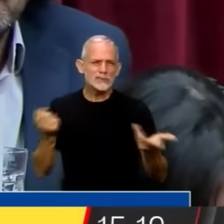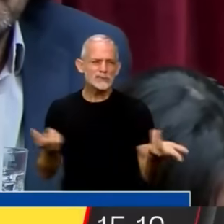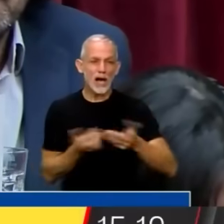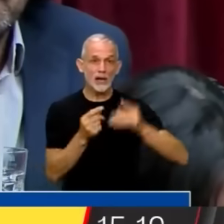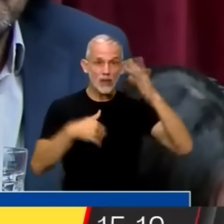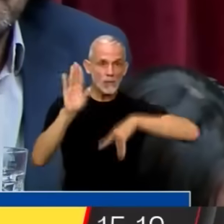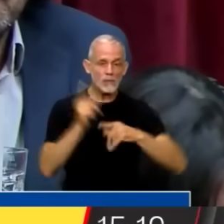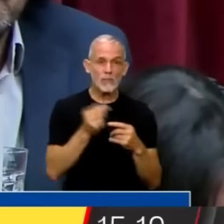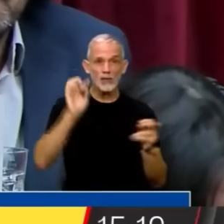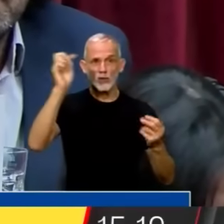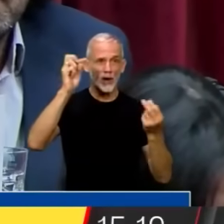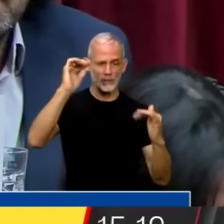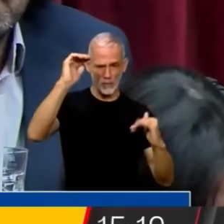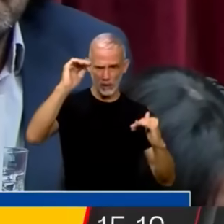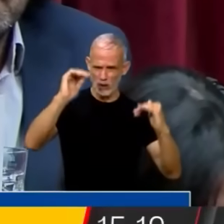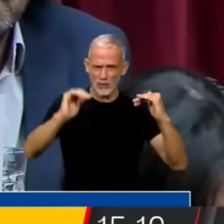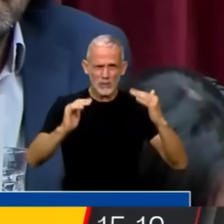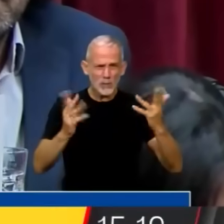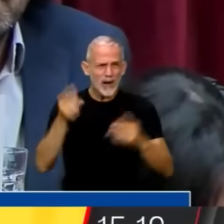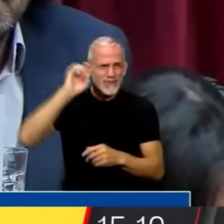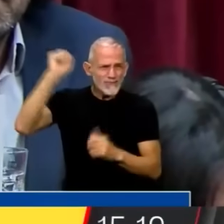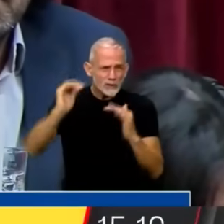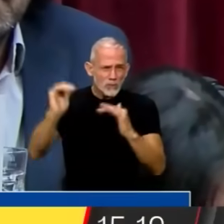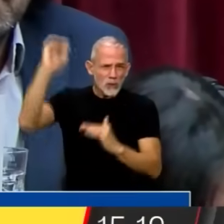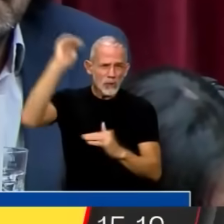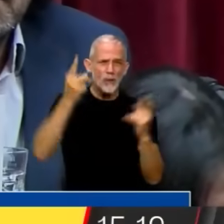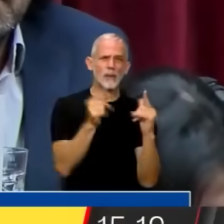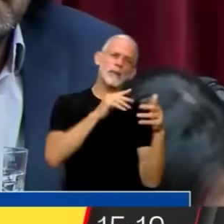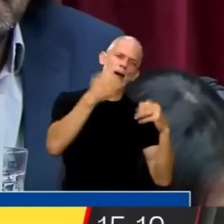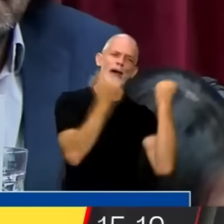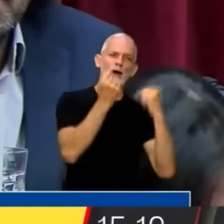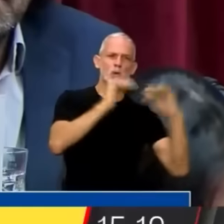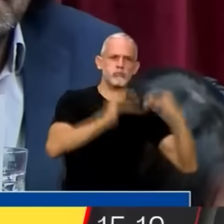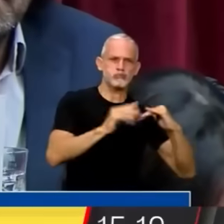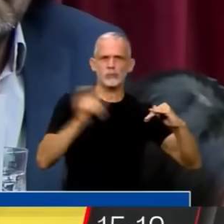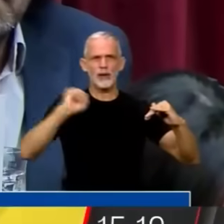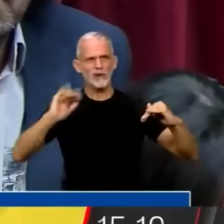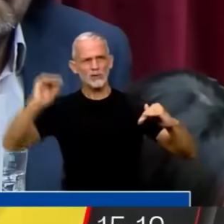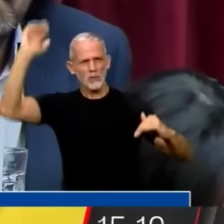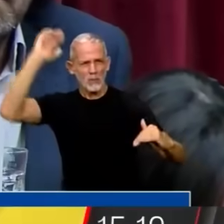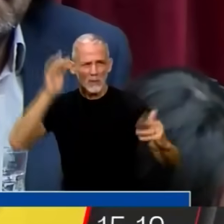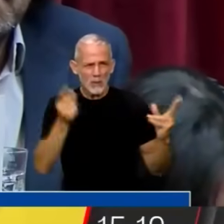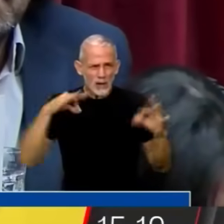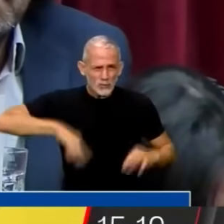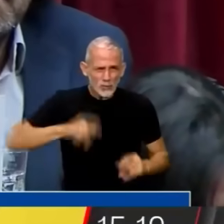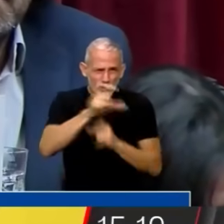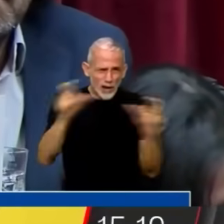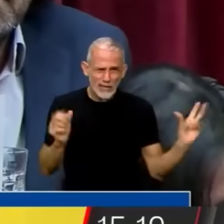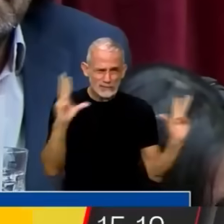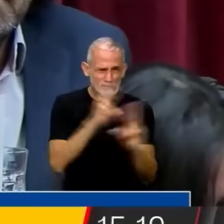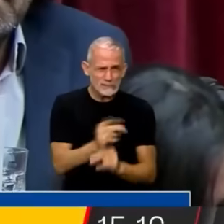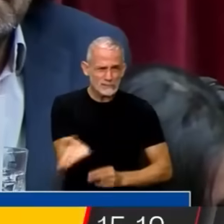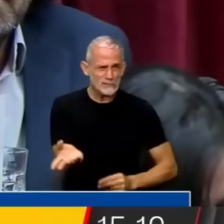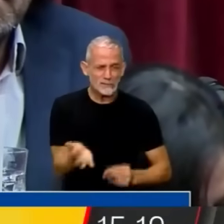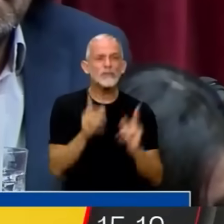una mayor devaluación que, con una furiosa inflación y la estanflación, van a liquidar los ingresos de la población. Y por